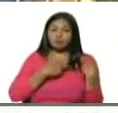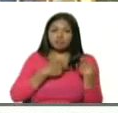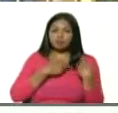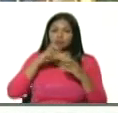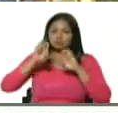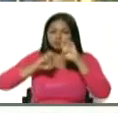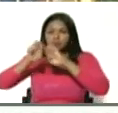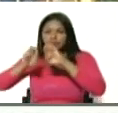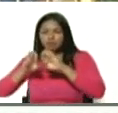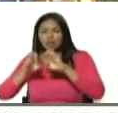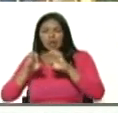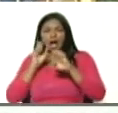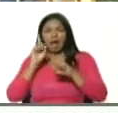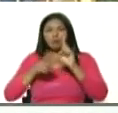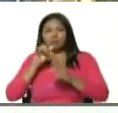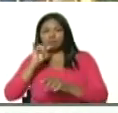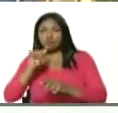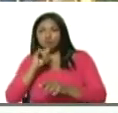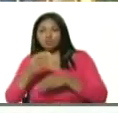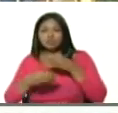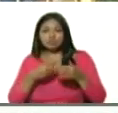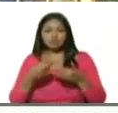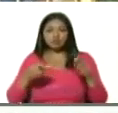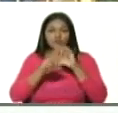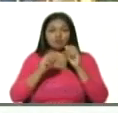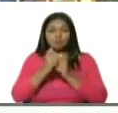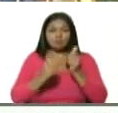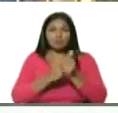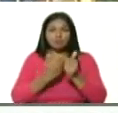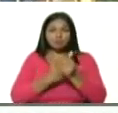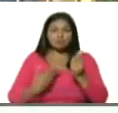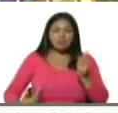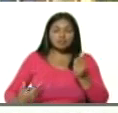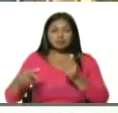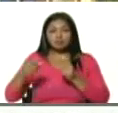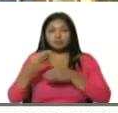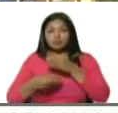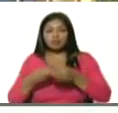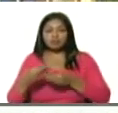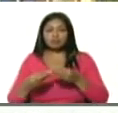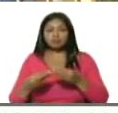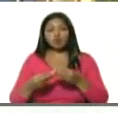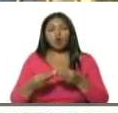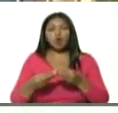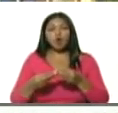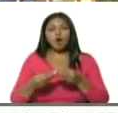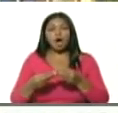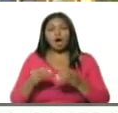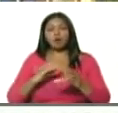las denuncias que fueron presentadas al vicepresidente sectorial de Comunicación, Cultura y Turismo